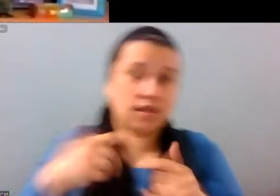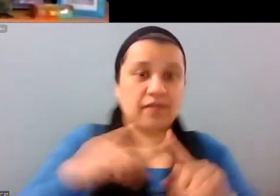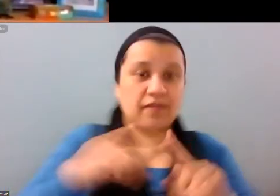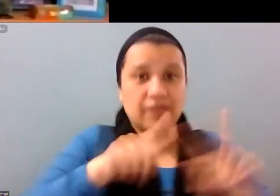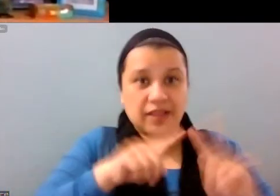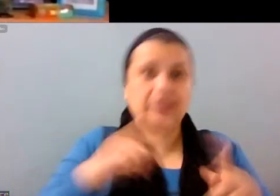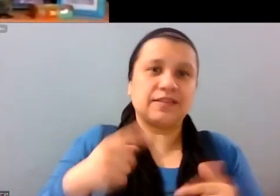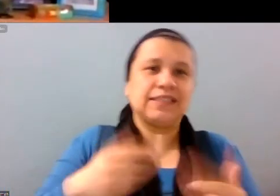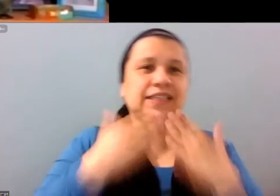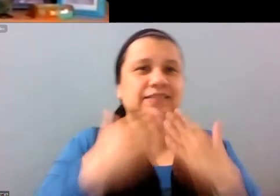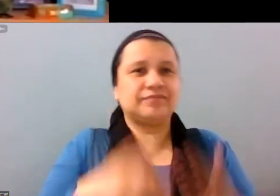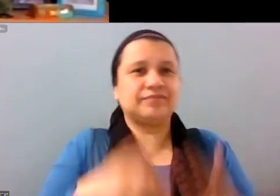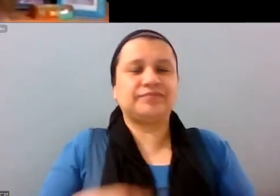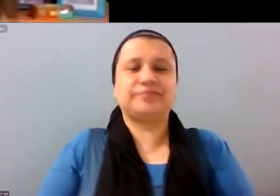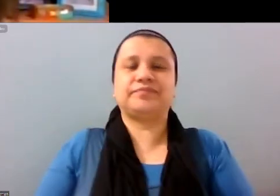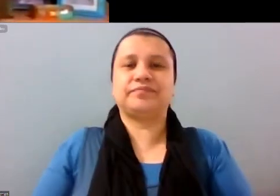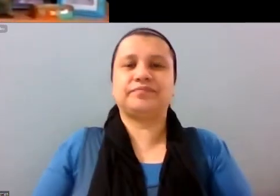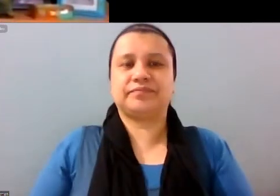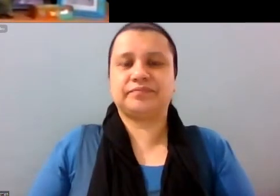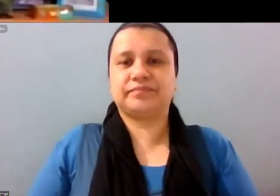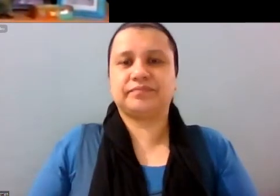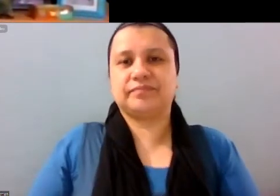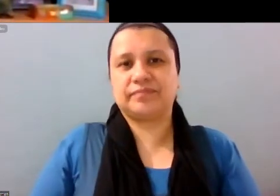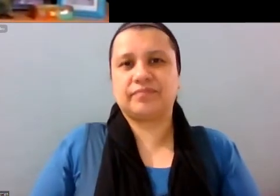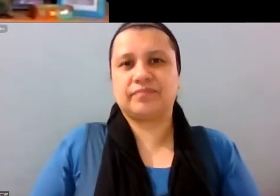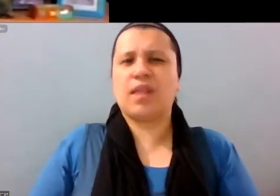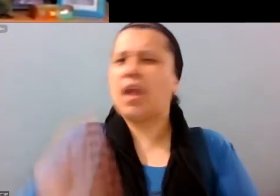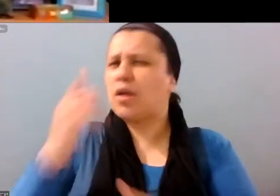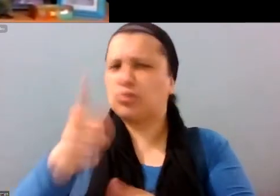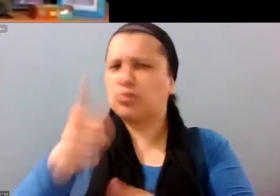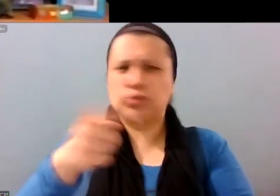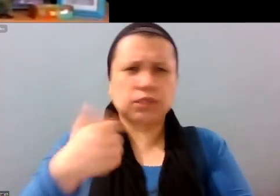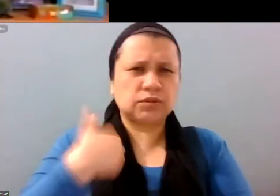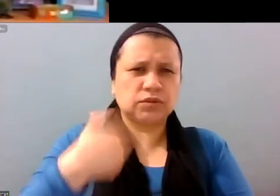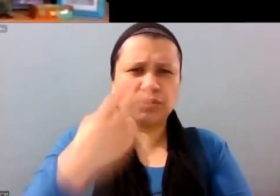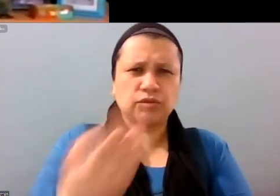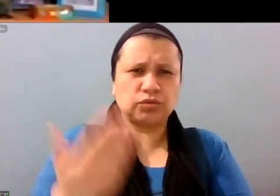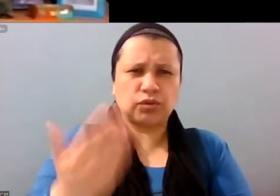Don Vinicio ¿tiene algún comentario de cierre